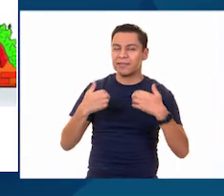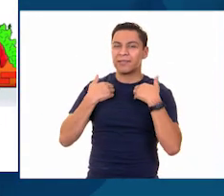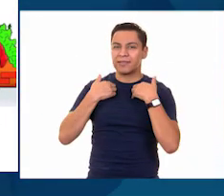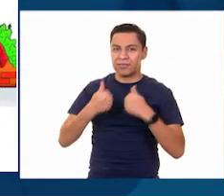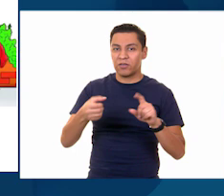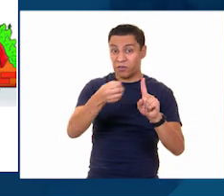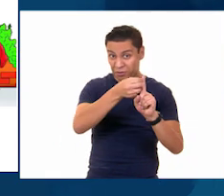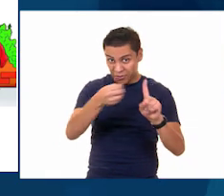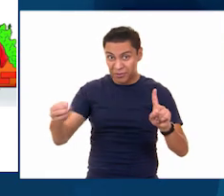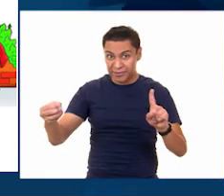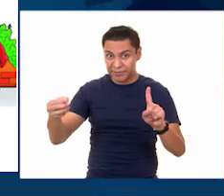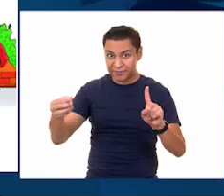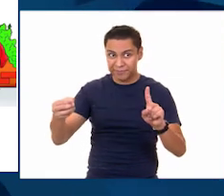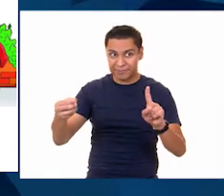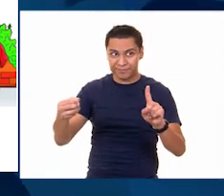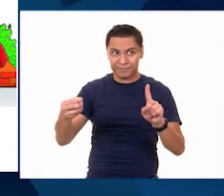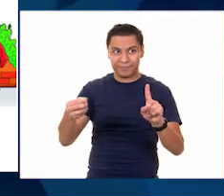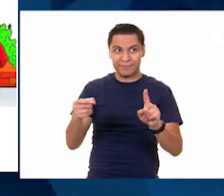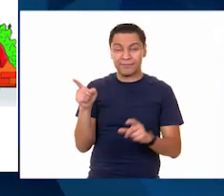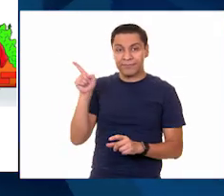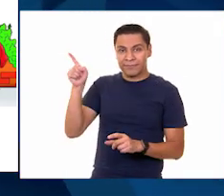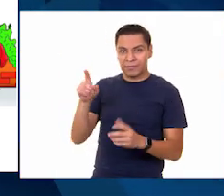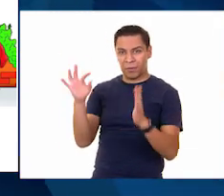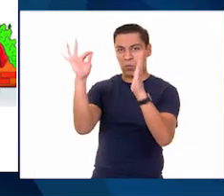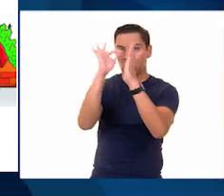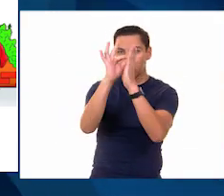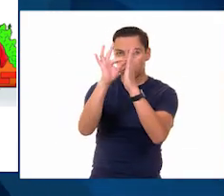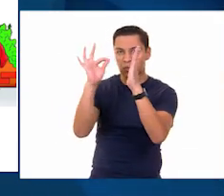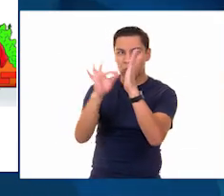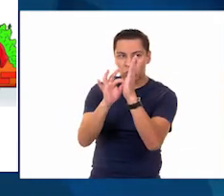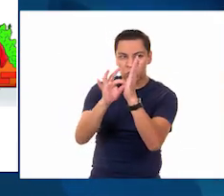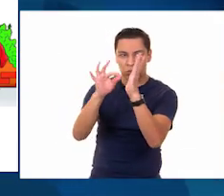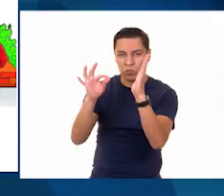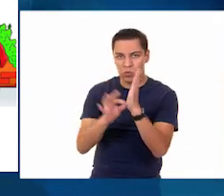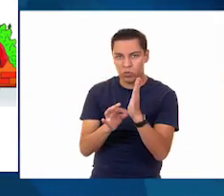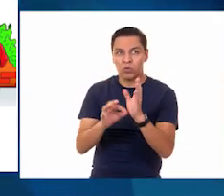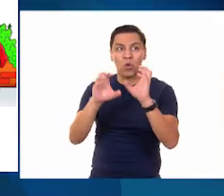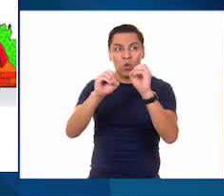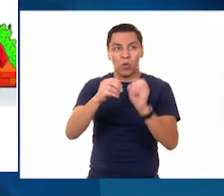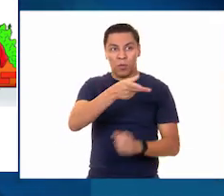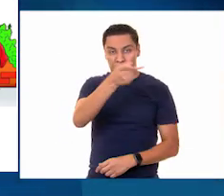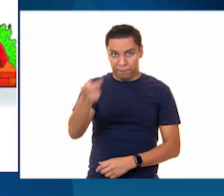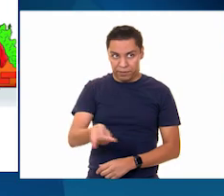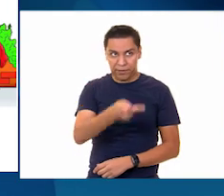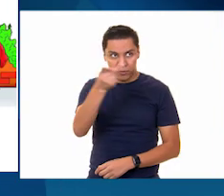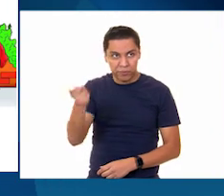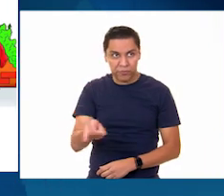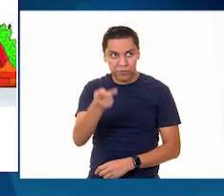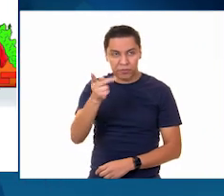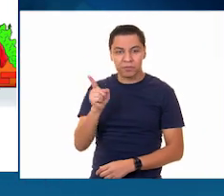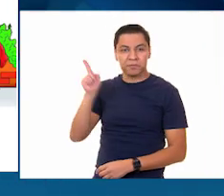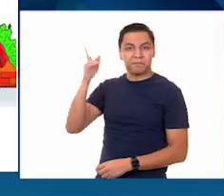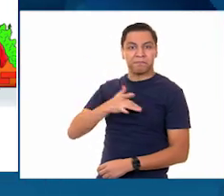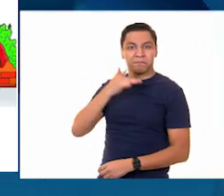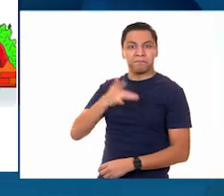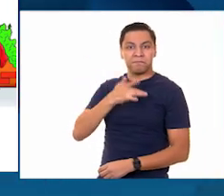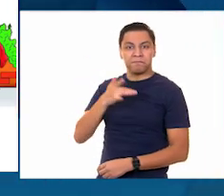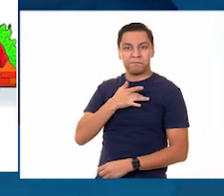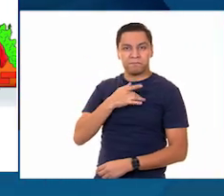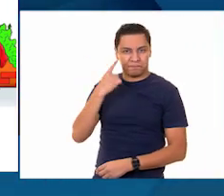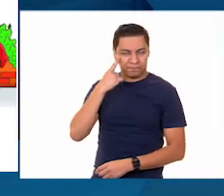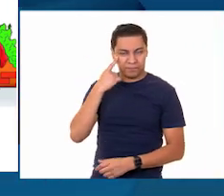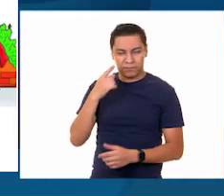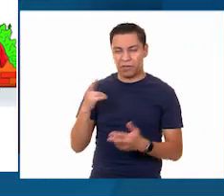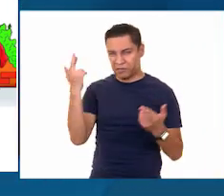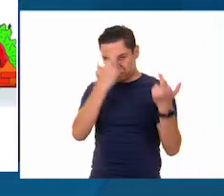En este caso predominan los subtítulos de forma de pregunta. Para ir cerrando la clase, Juan Carlos, ¿te parece si me ayudas a